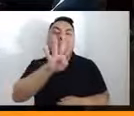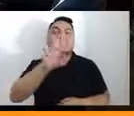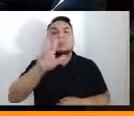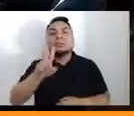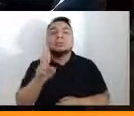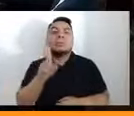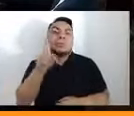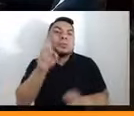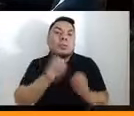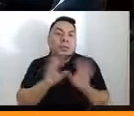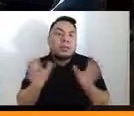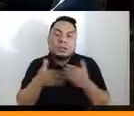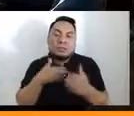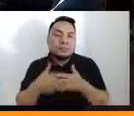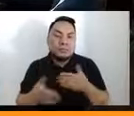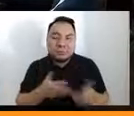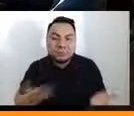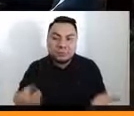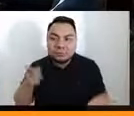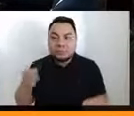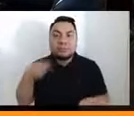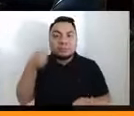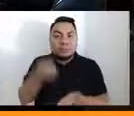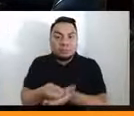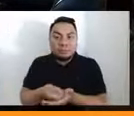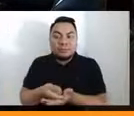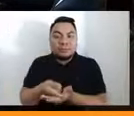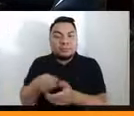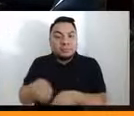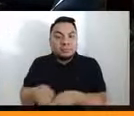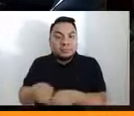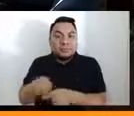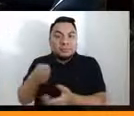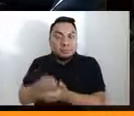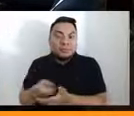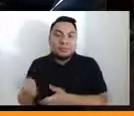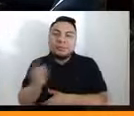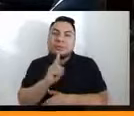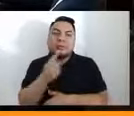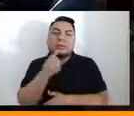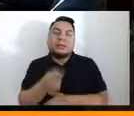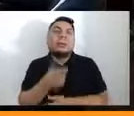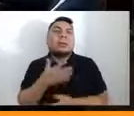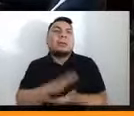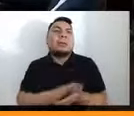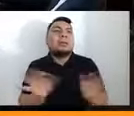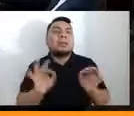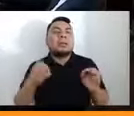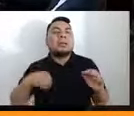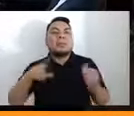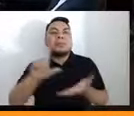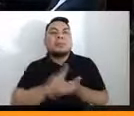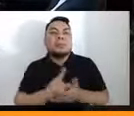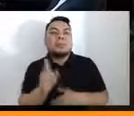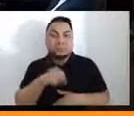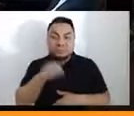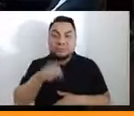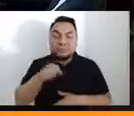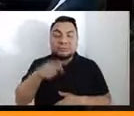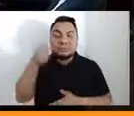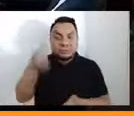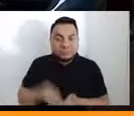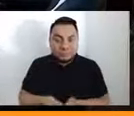asociados o así se a uno se le paga su sueldo por lo tanto no es que no le cueste a la ciudad si le cuesta